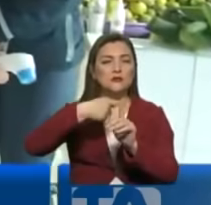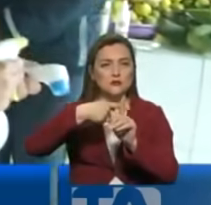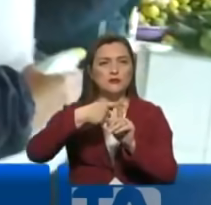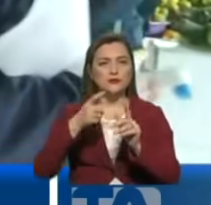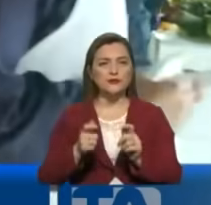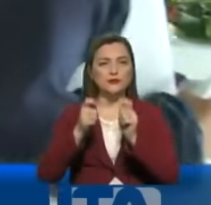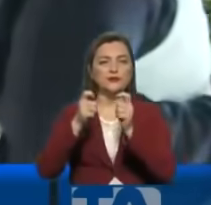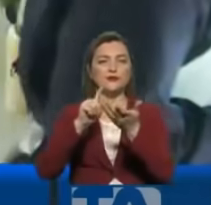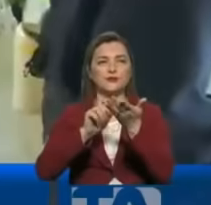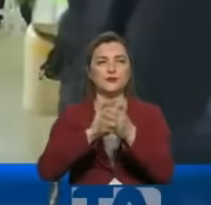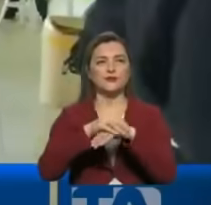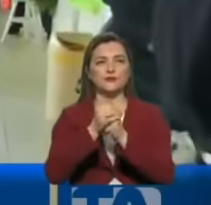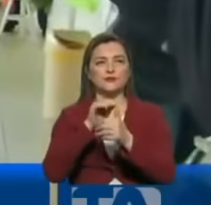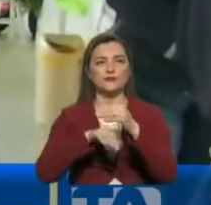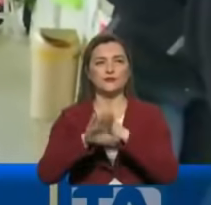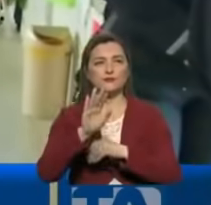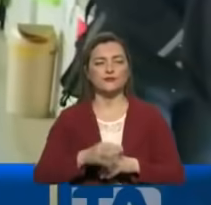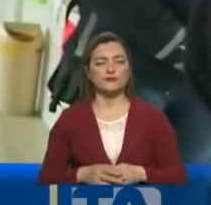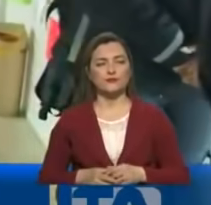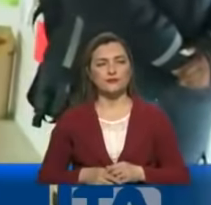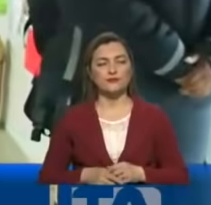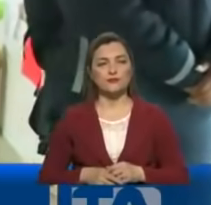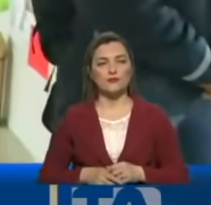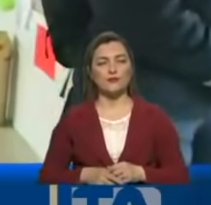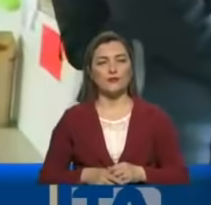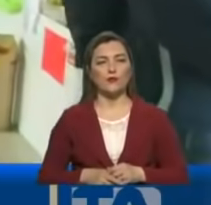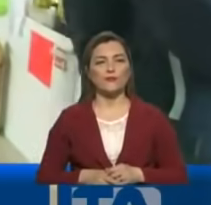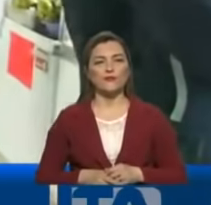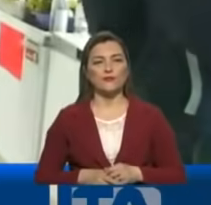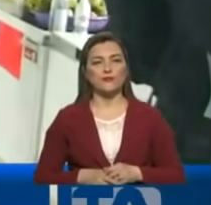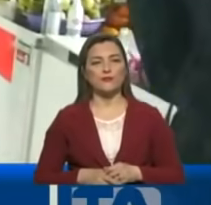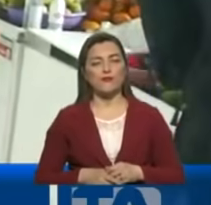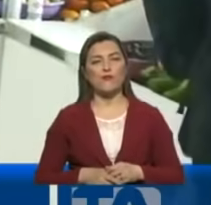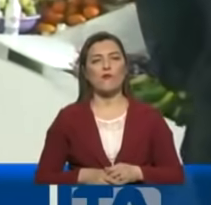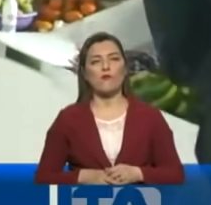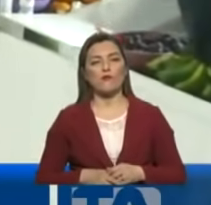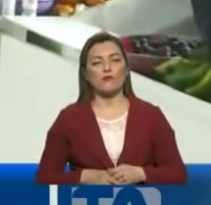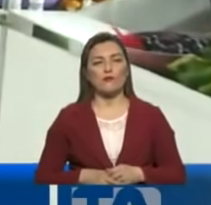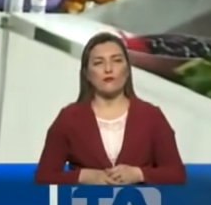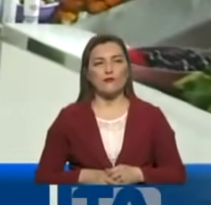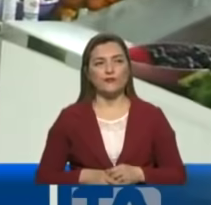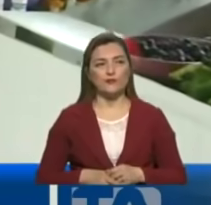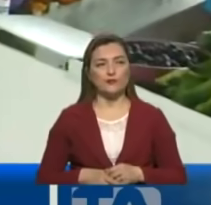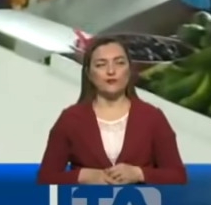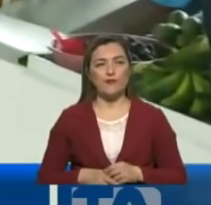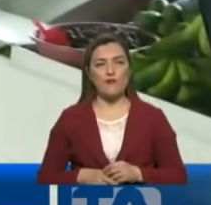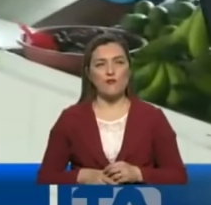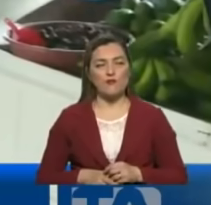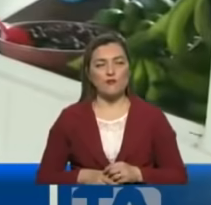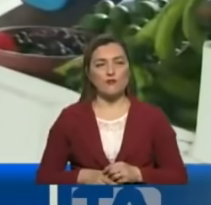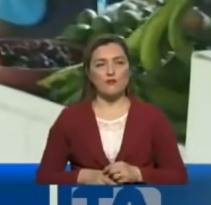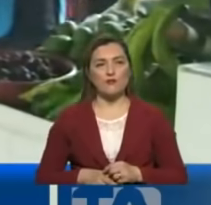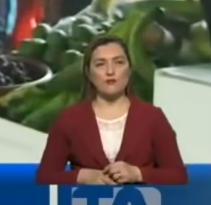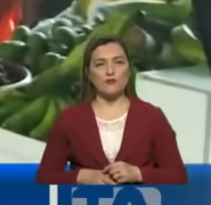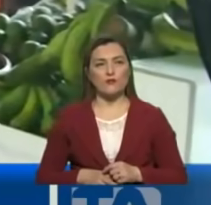entrega alcohol a los usuarios que van ingresando hacia este lugar. También, según conversábamos fuera de cámaras con